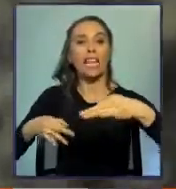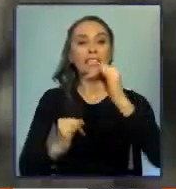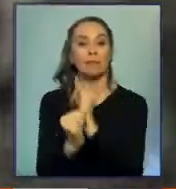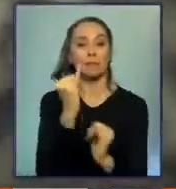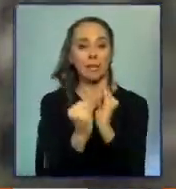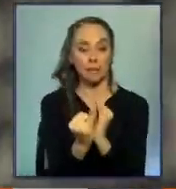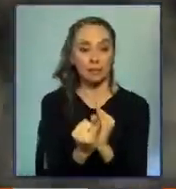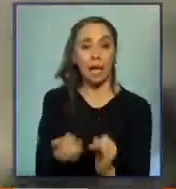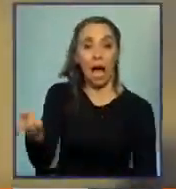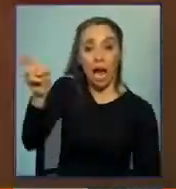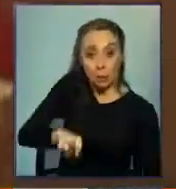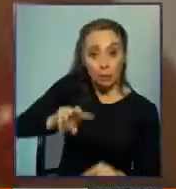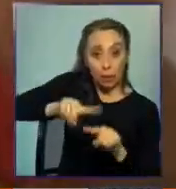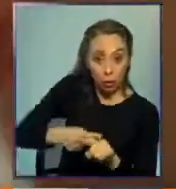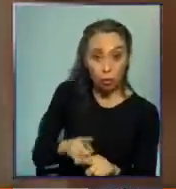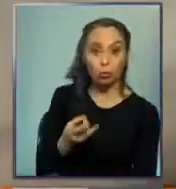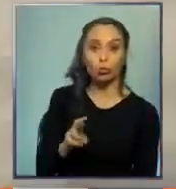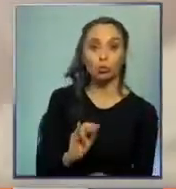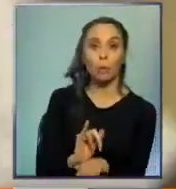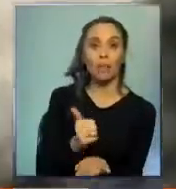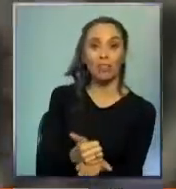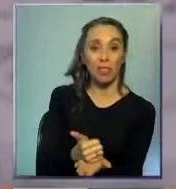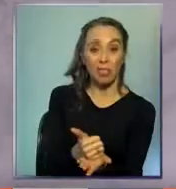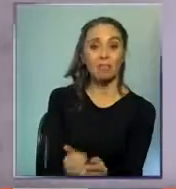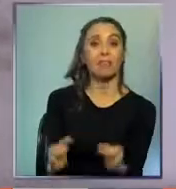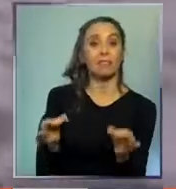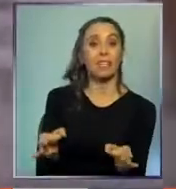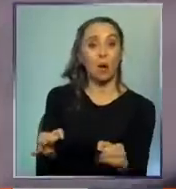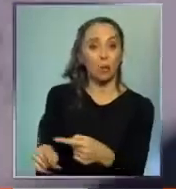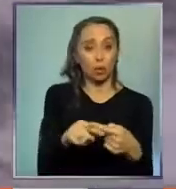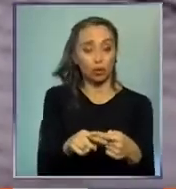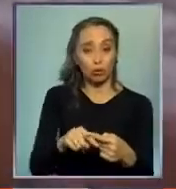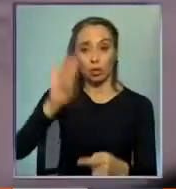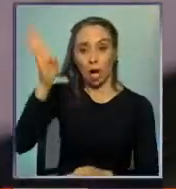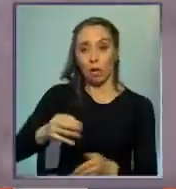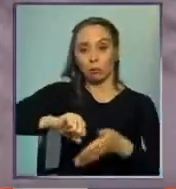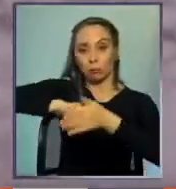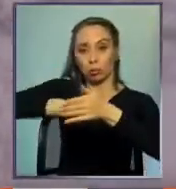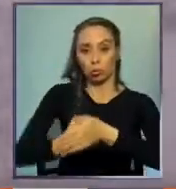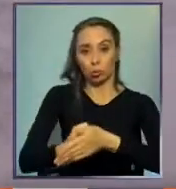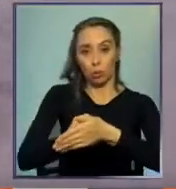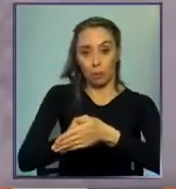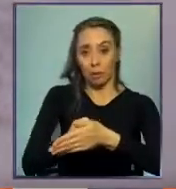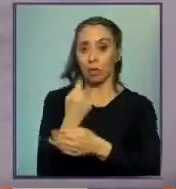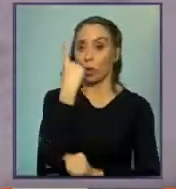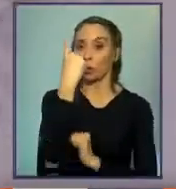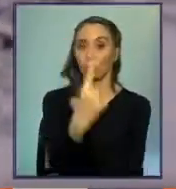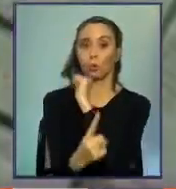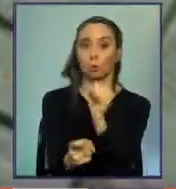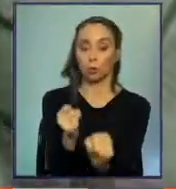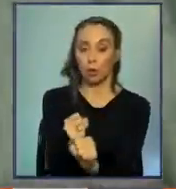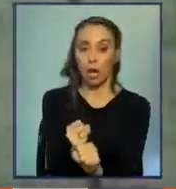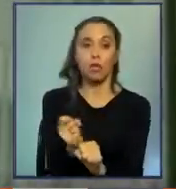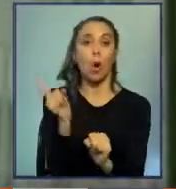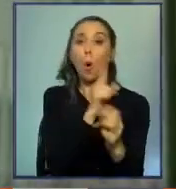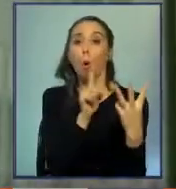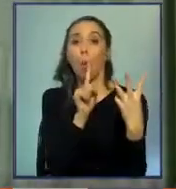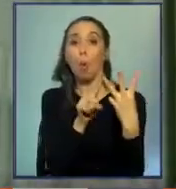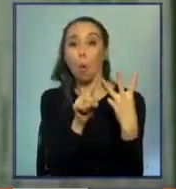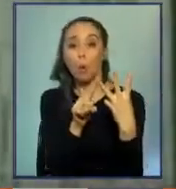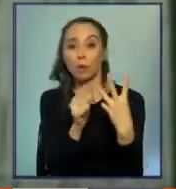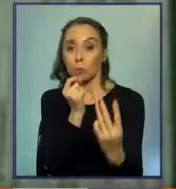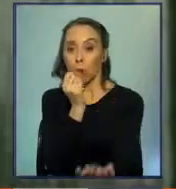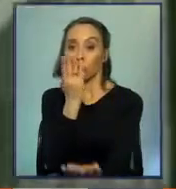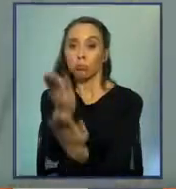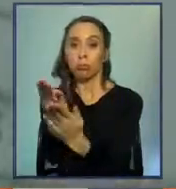es la Superintendencia de Seguridad Social la que sanciona, con suspensiones que pueden llegar hasta un año. En última instancia, una